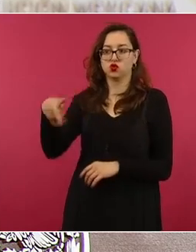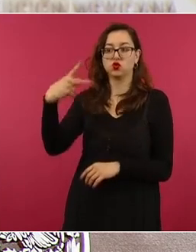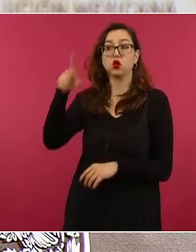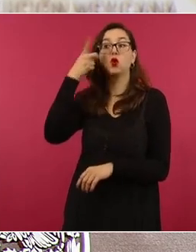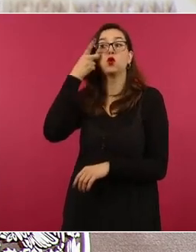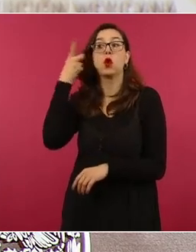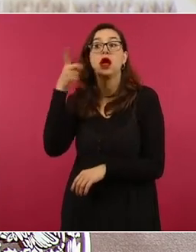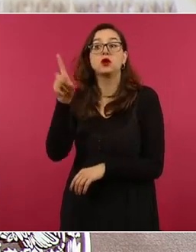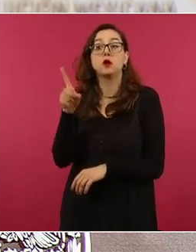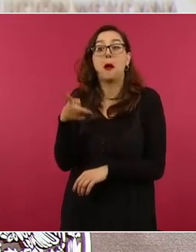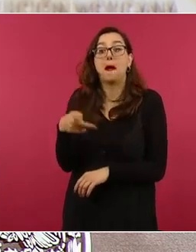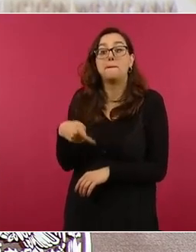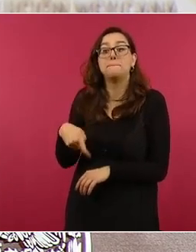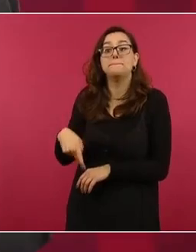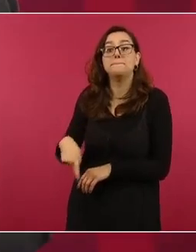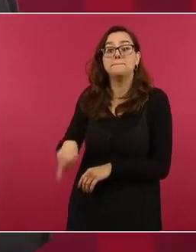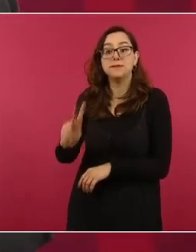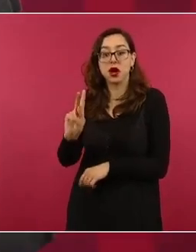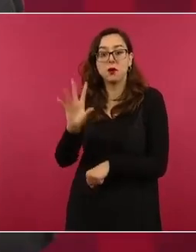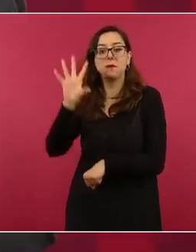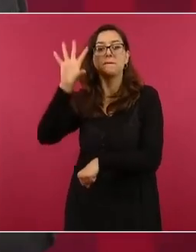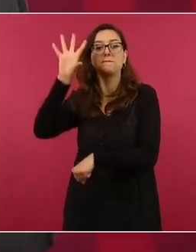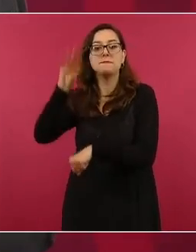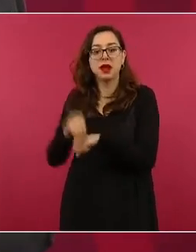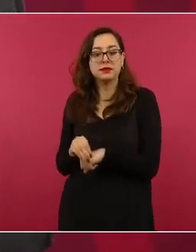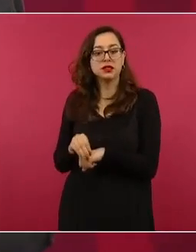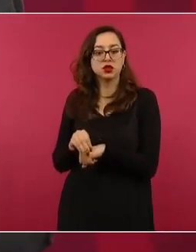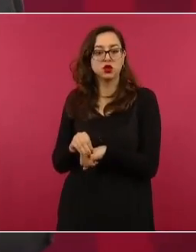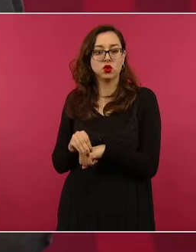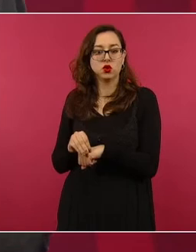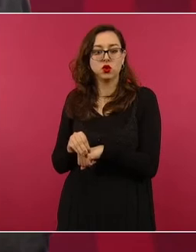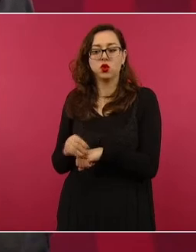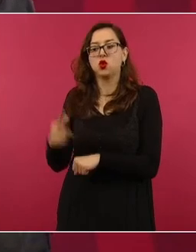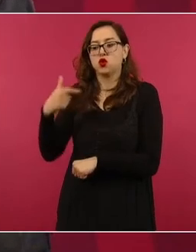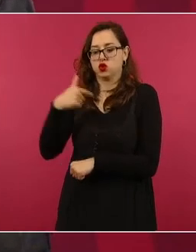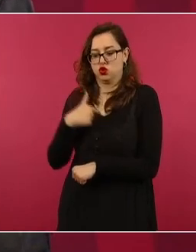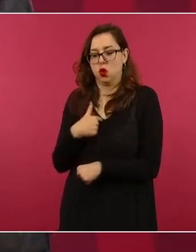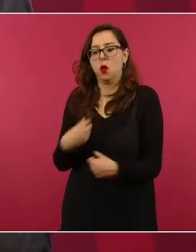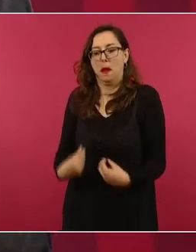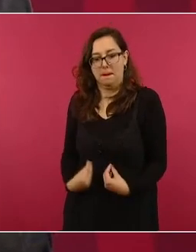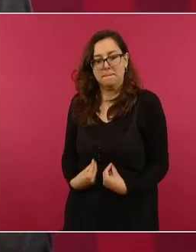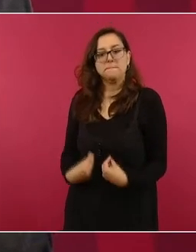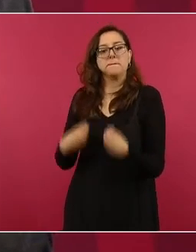donde yo puedo vivir ahí hasta